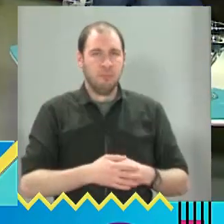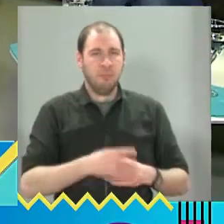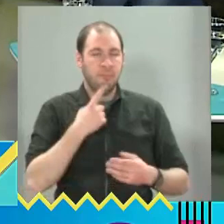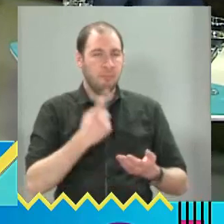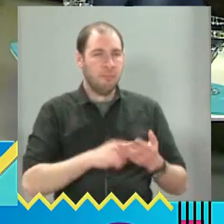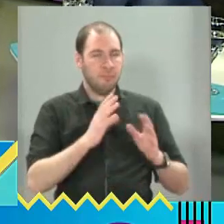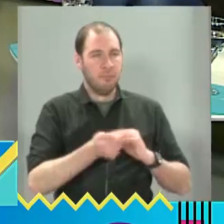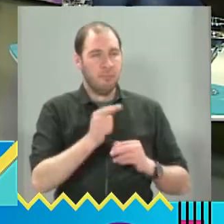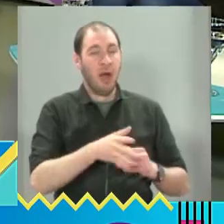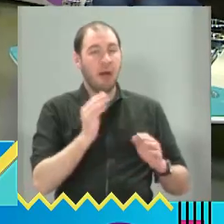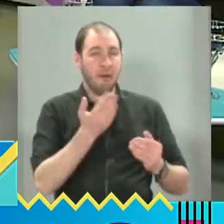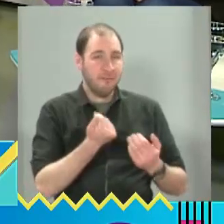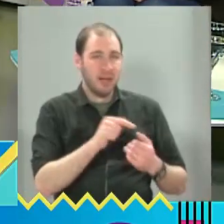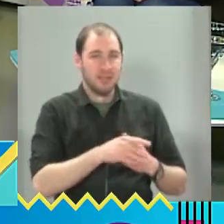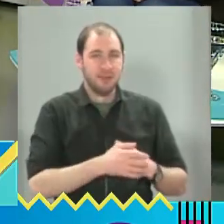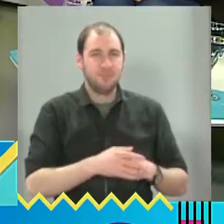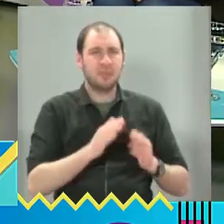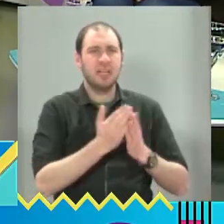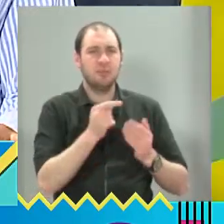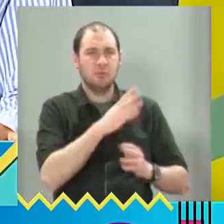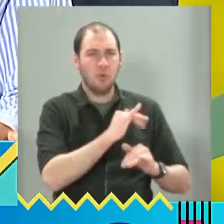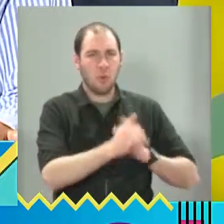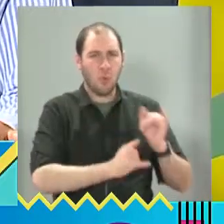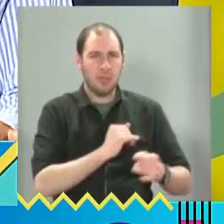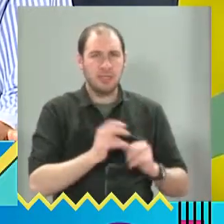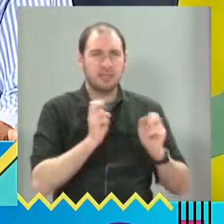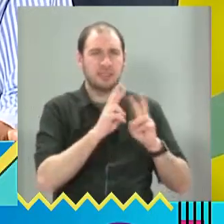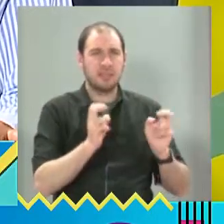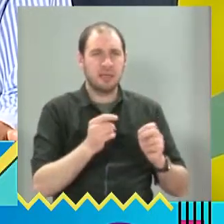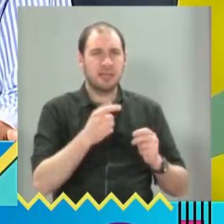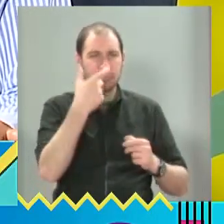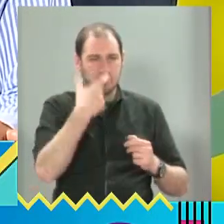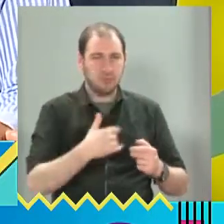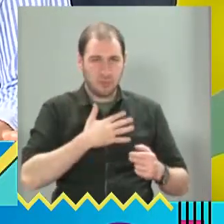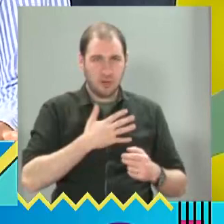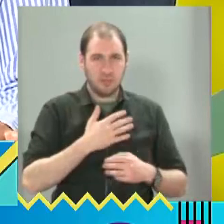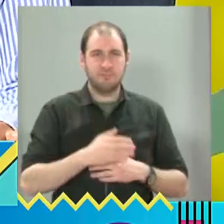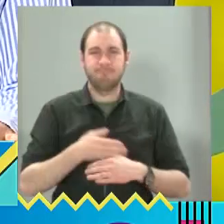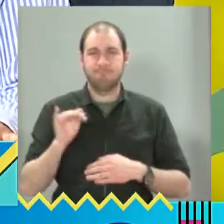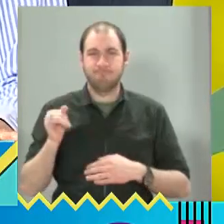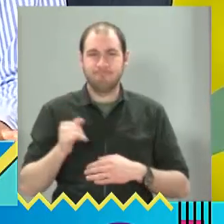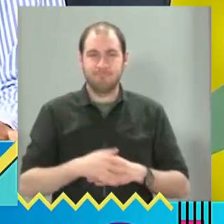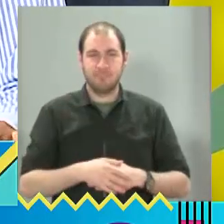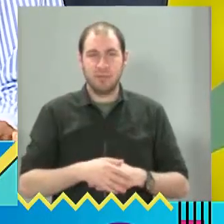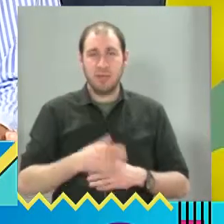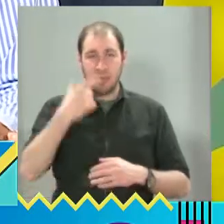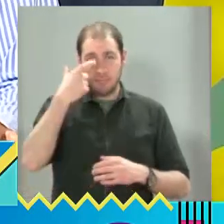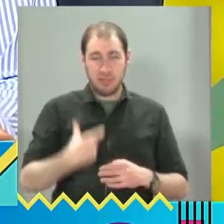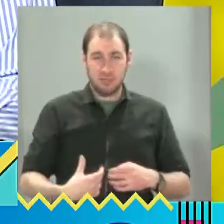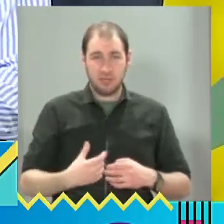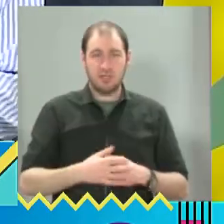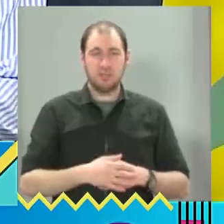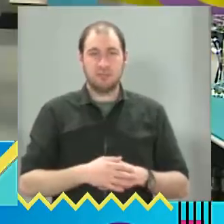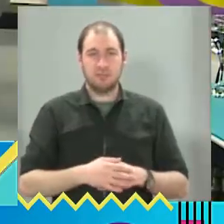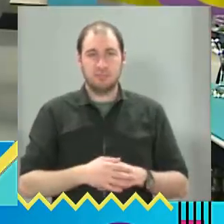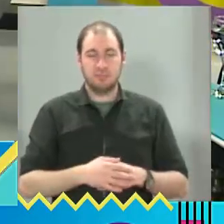esa manera, y quizás falta eso que en tu libro creo que lo mencionás, que está relacionado con estos seres de carne y hueso. Exactamente, los seres humanos de carne y